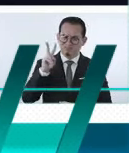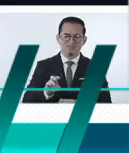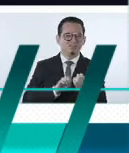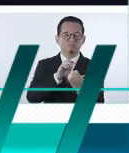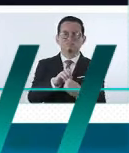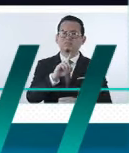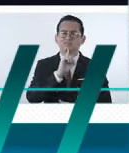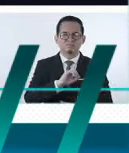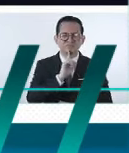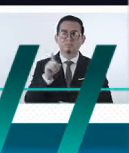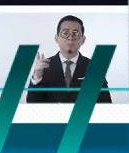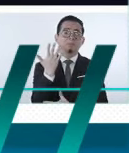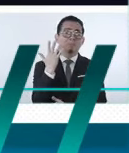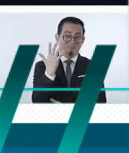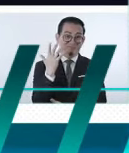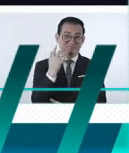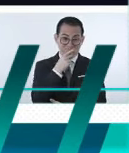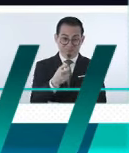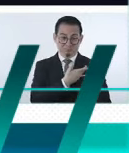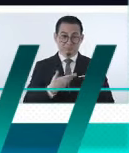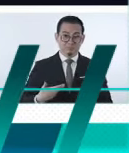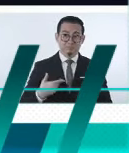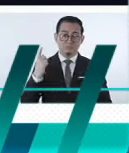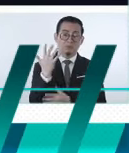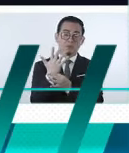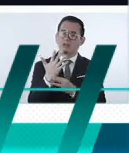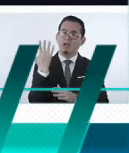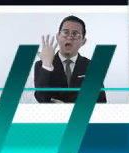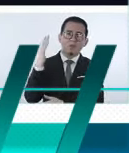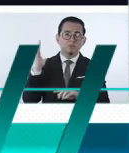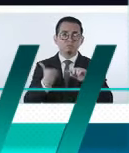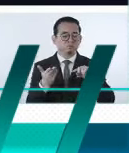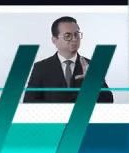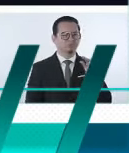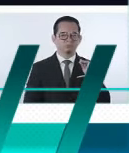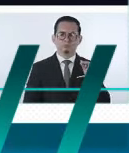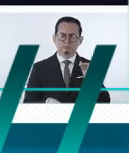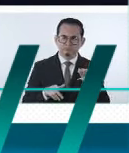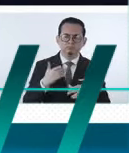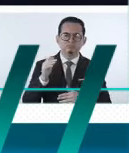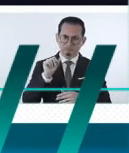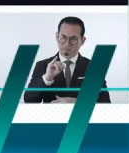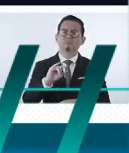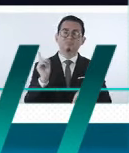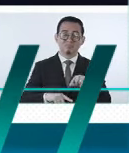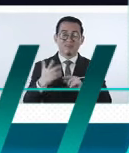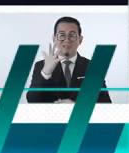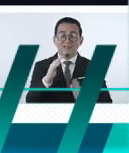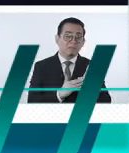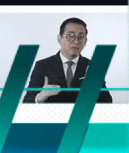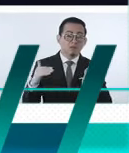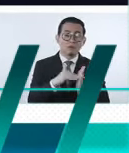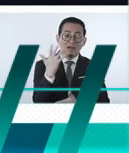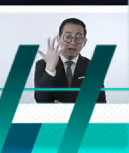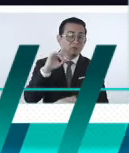Cancún. Porque ya había allí en estos lugares vías del tren y además pues ya estaba impactado. Y pues bueno,